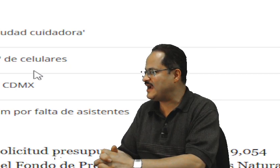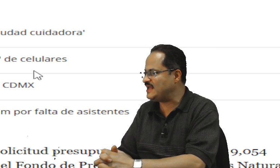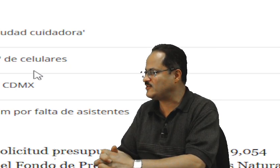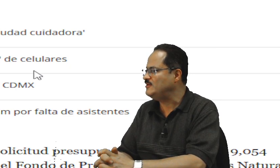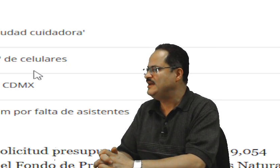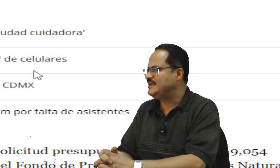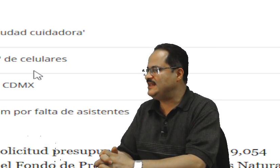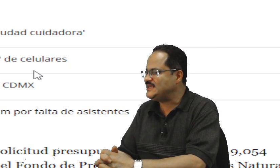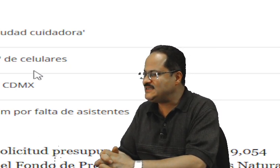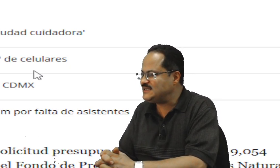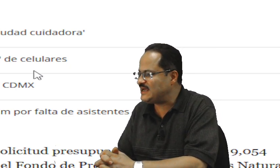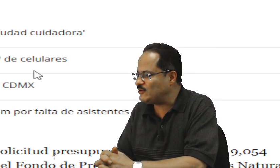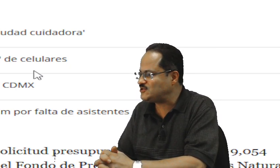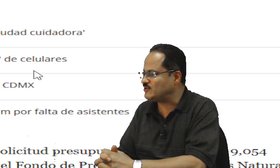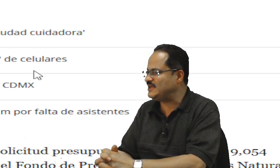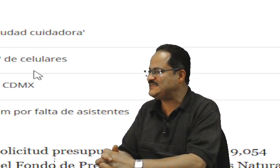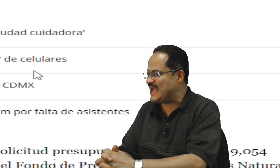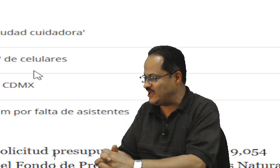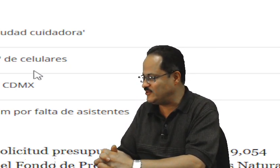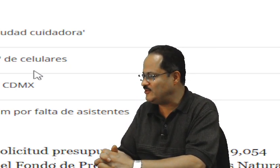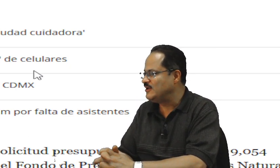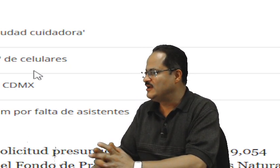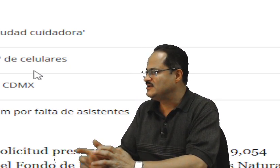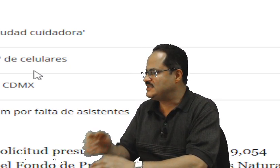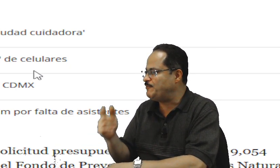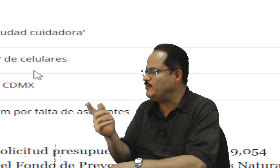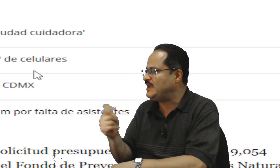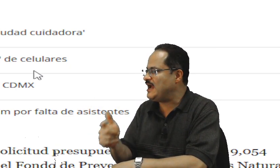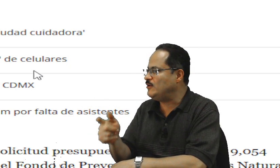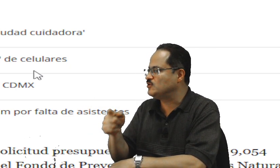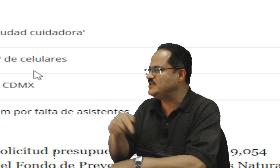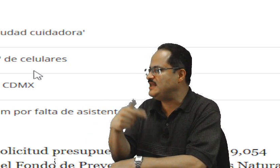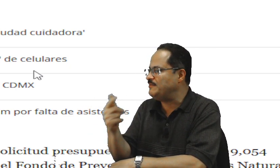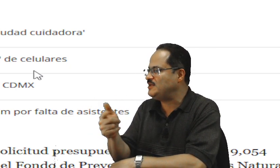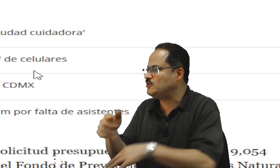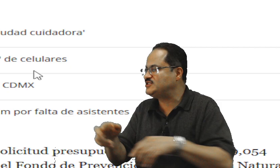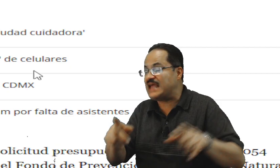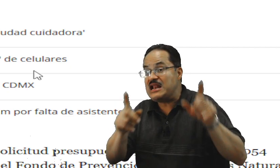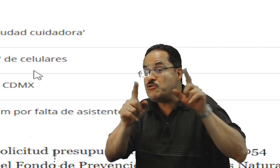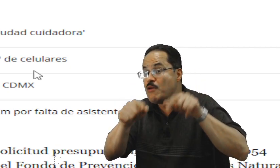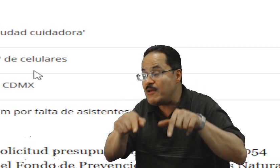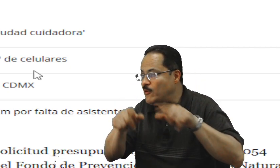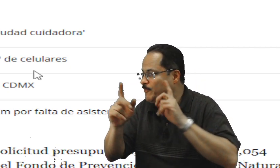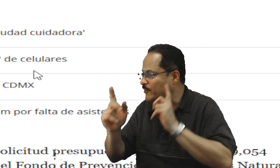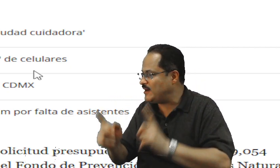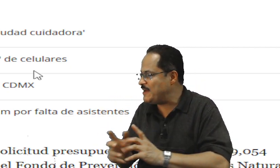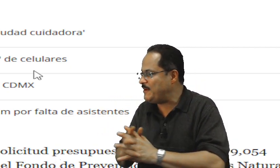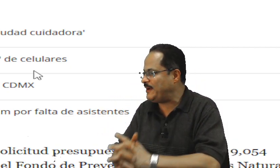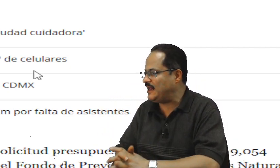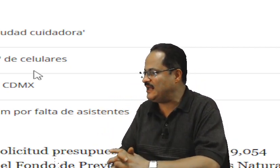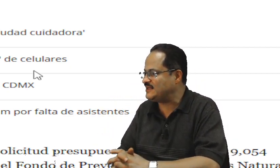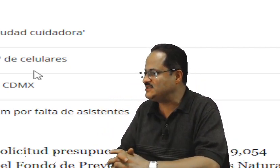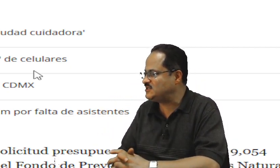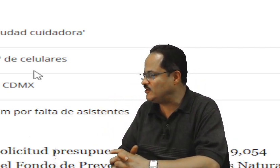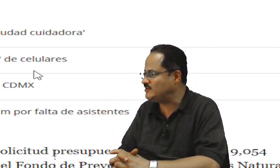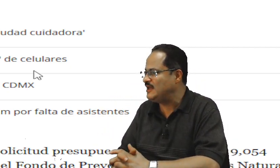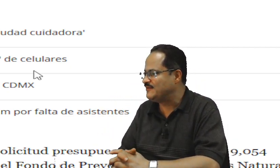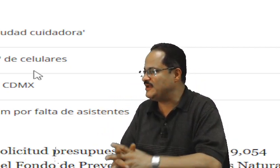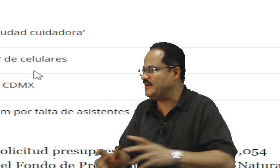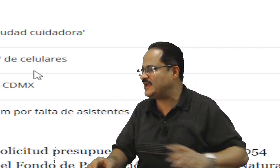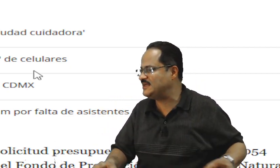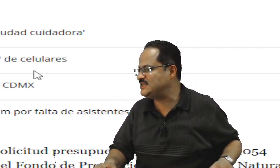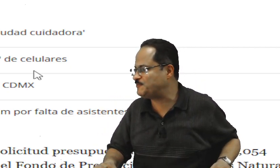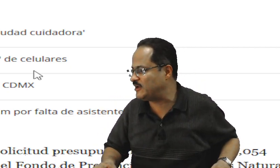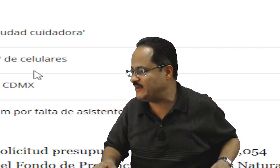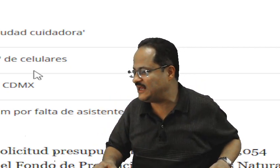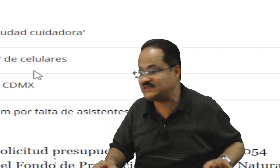en decreto y el 16 de agosto de ese año se publicaron los lineamientos del nuevo programa para la atención de